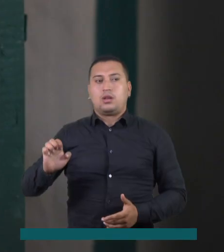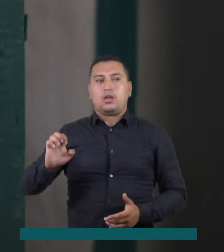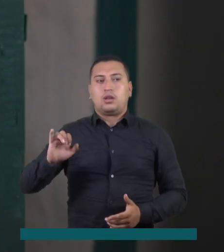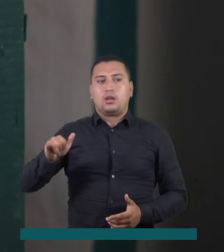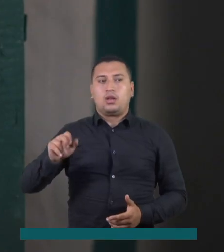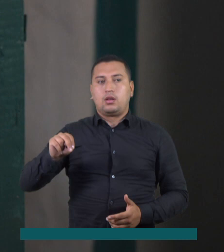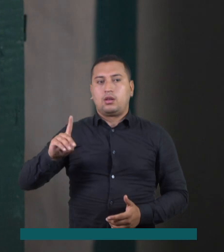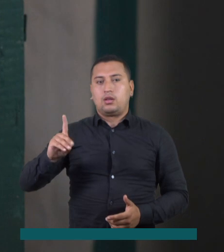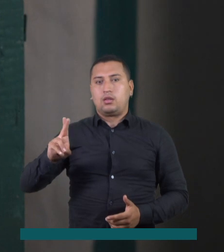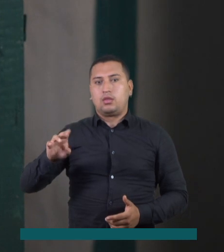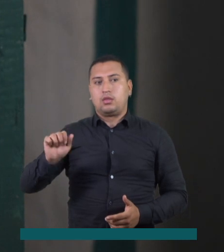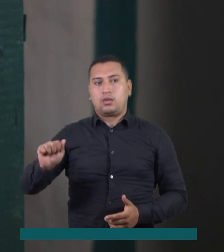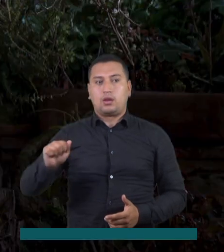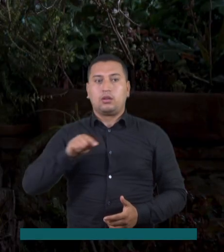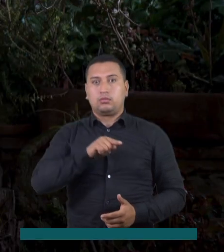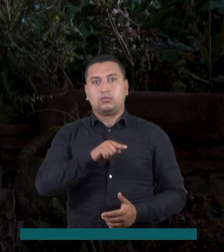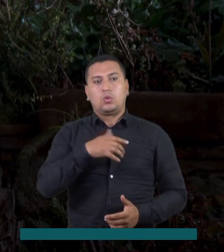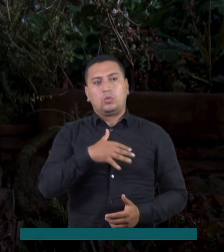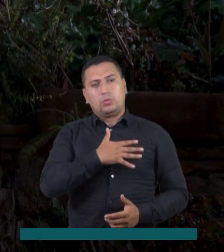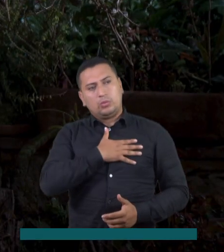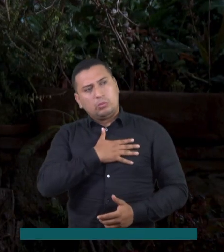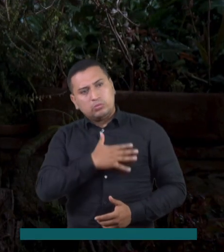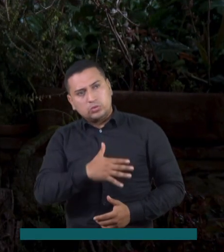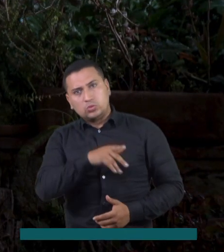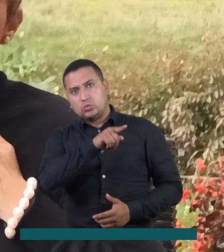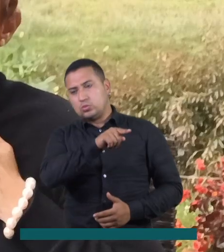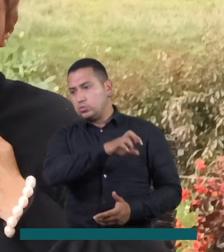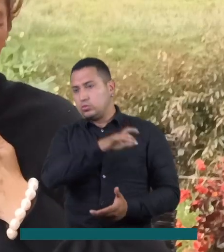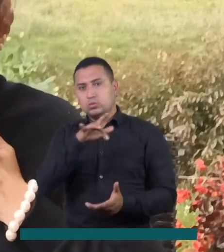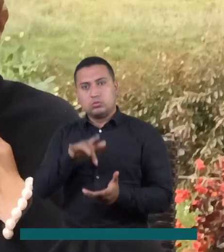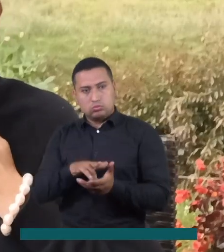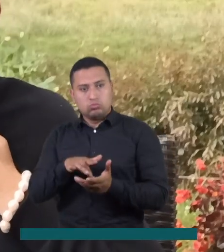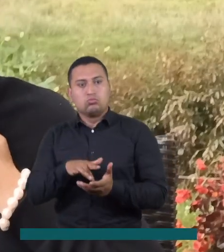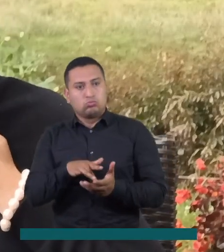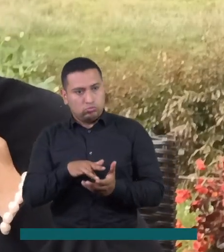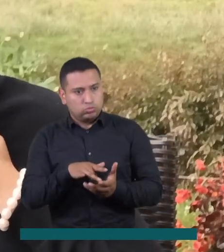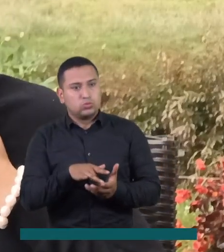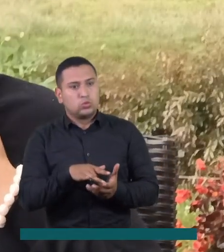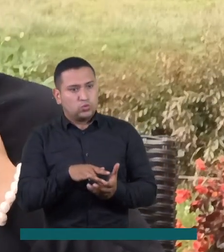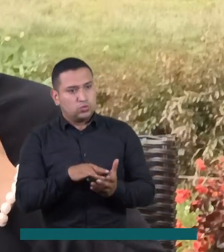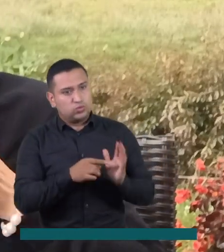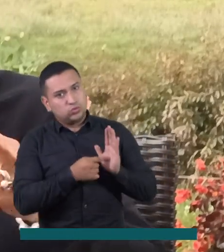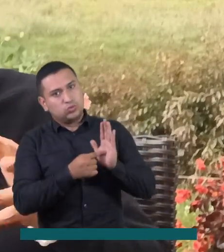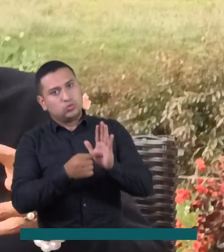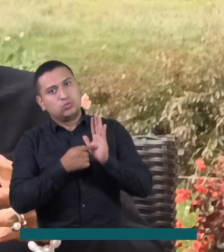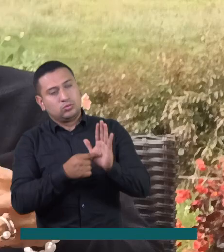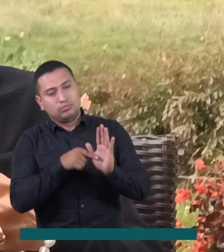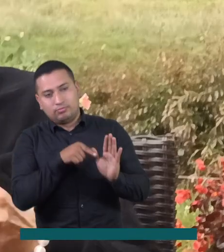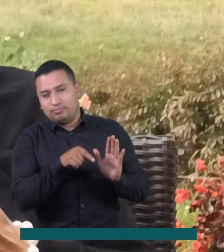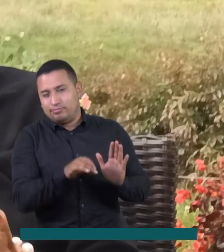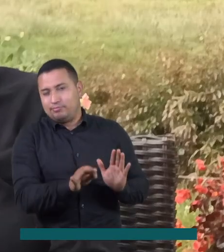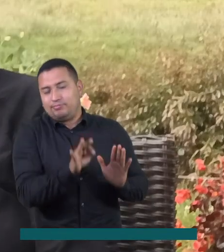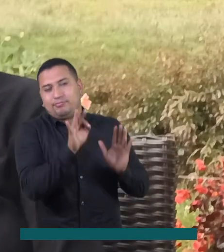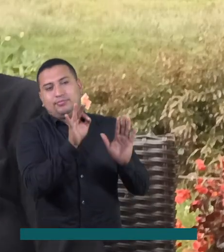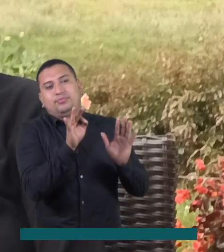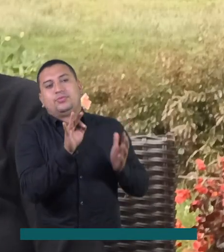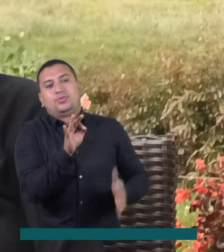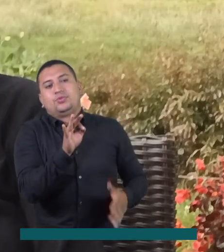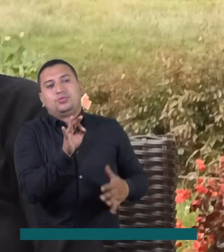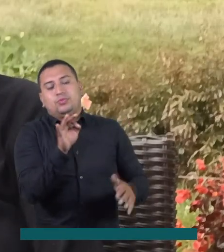Ella en su generosidad nos ha regalado un personaje maravilloso que yo sé que ustedes van a disfrutar al máximo. La